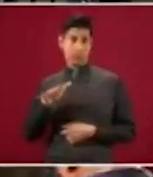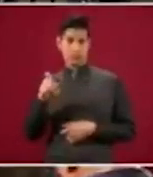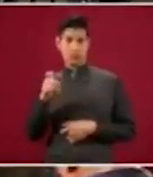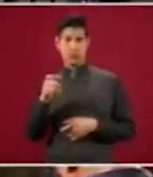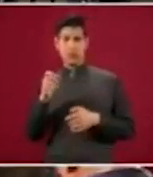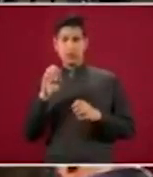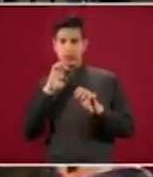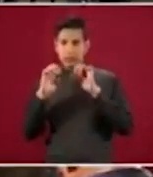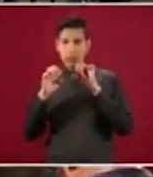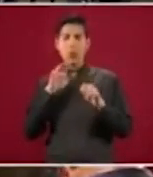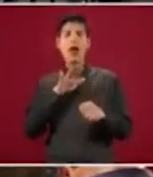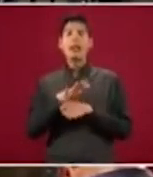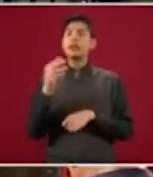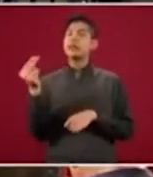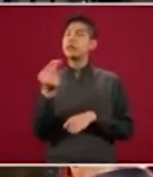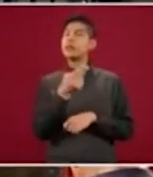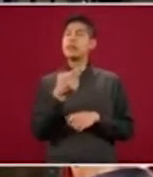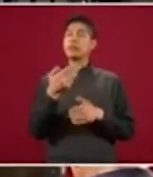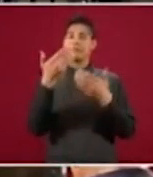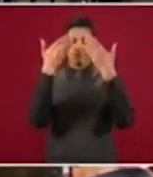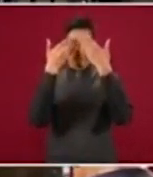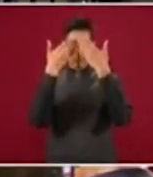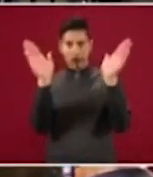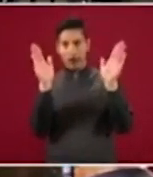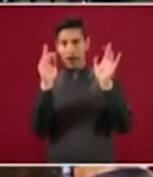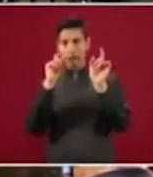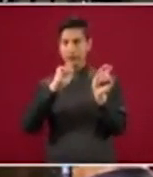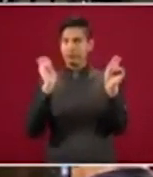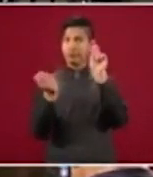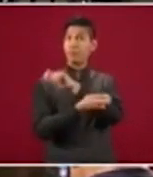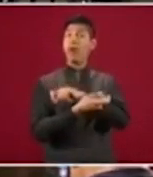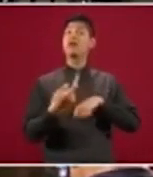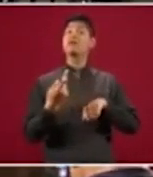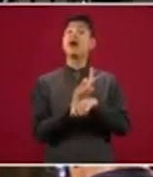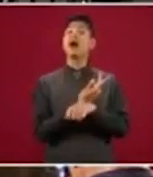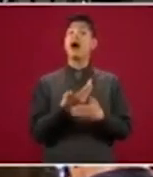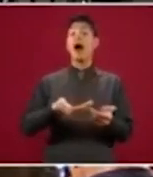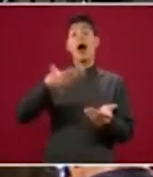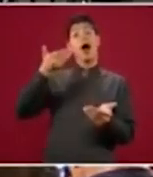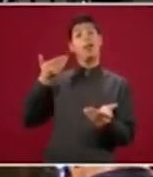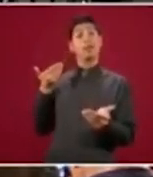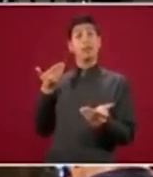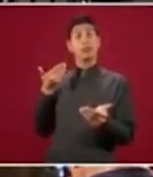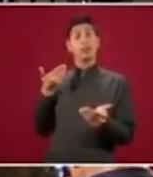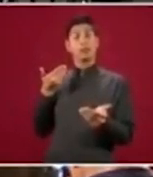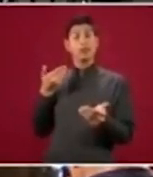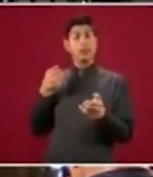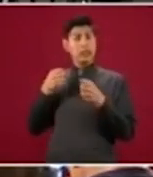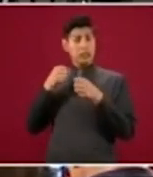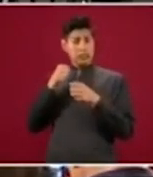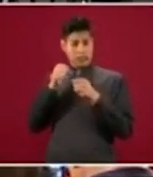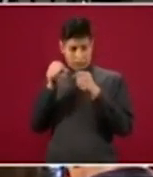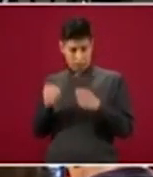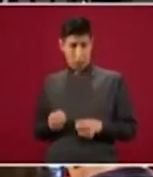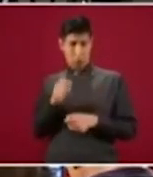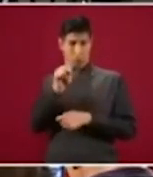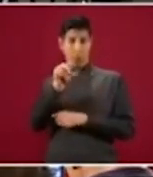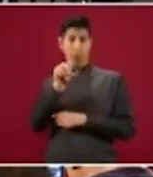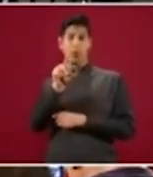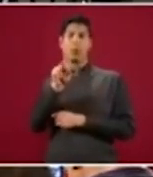cambiar la visión. En la visión que existía con el Seguro Popular, se calculaba cuánto